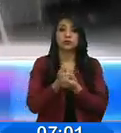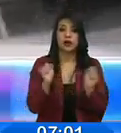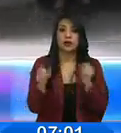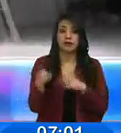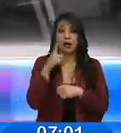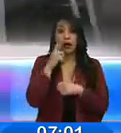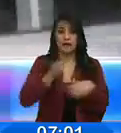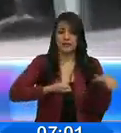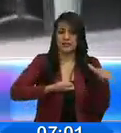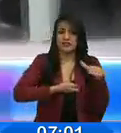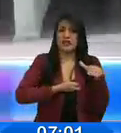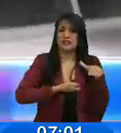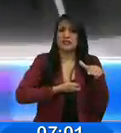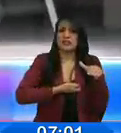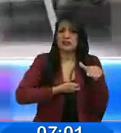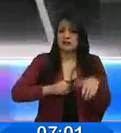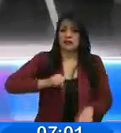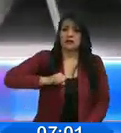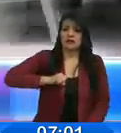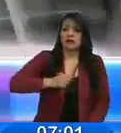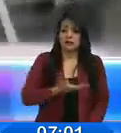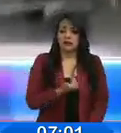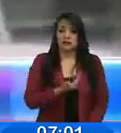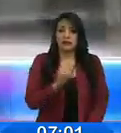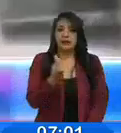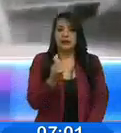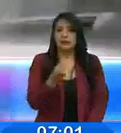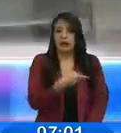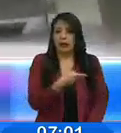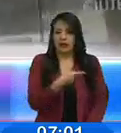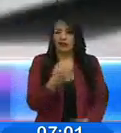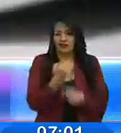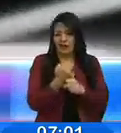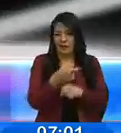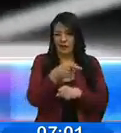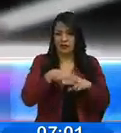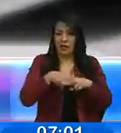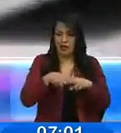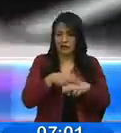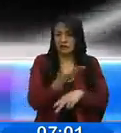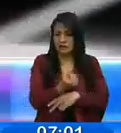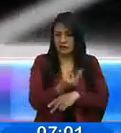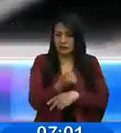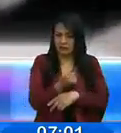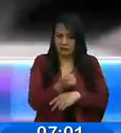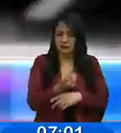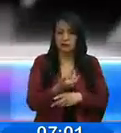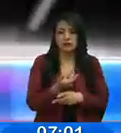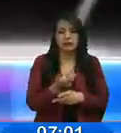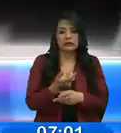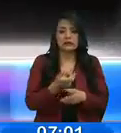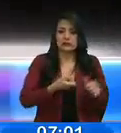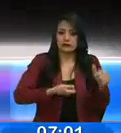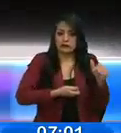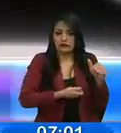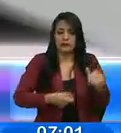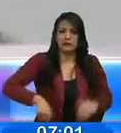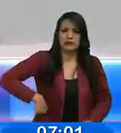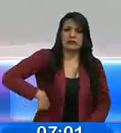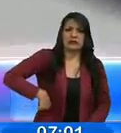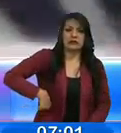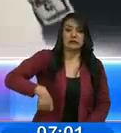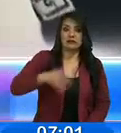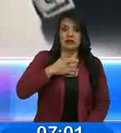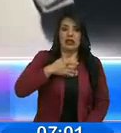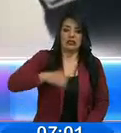sujeto lo tenía amenazado de muerte, exigía que le entregue el dinero y todo lo que signifique dólares. Por algunas ocasiones sintió el cuchillo en su